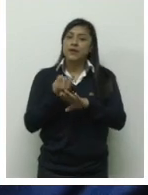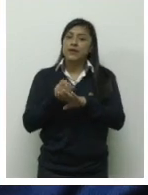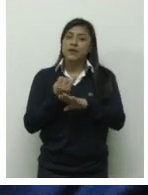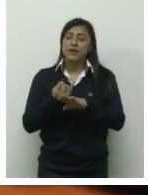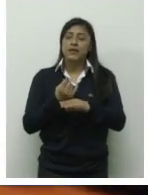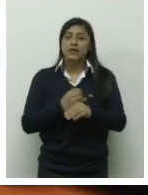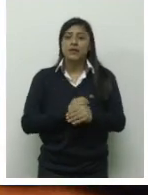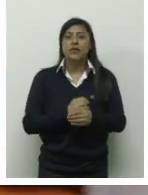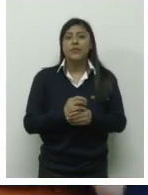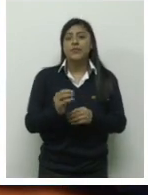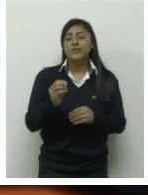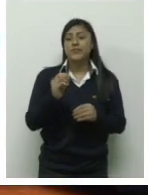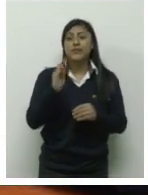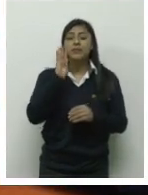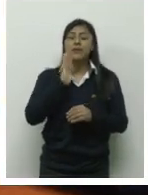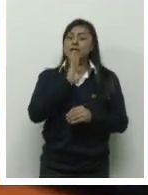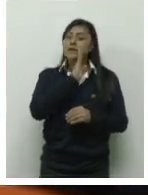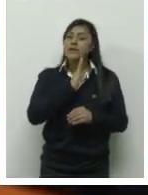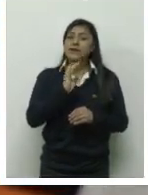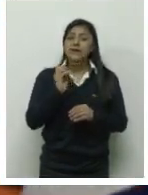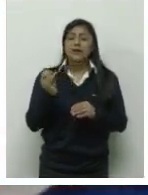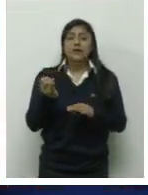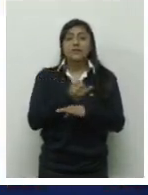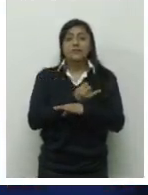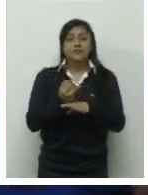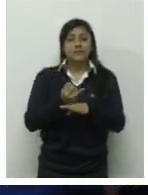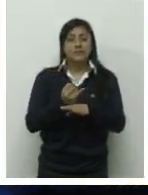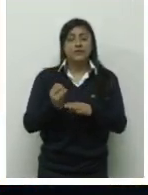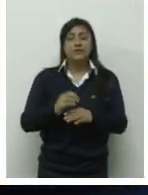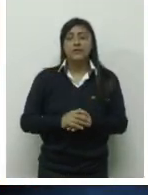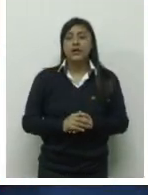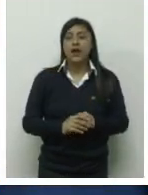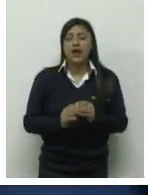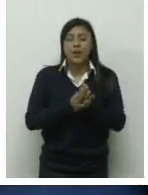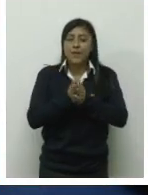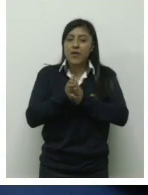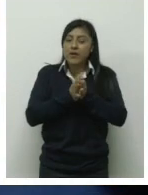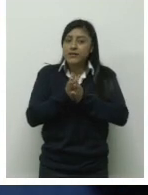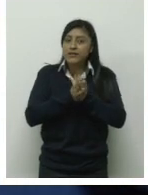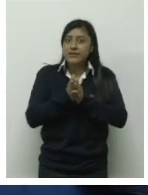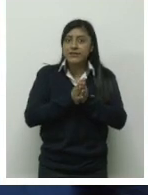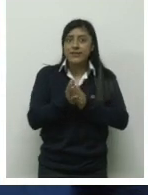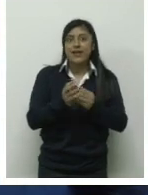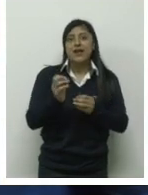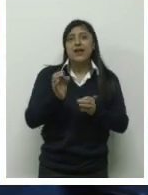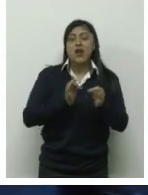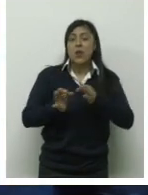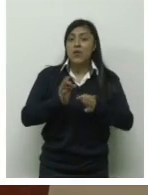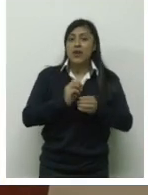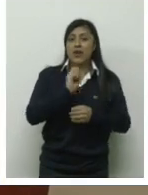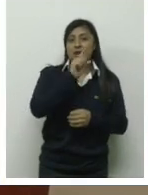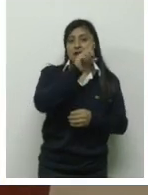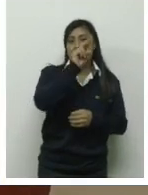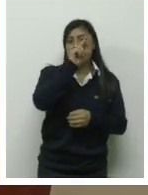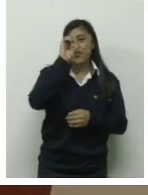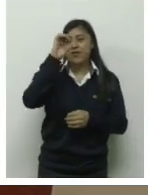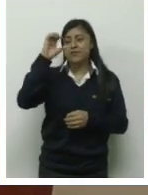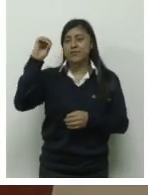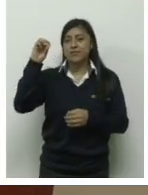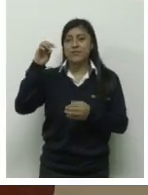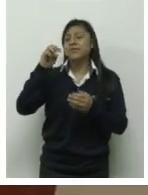industrial y perito en procesamiento de alimentos, no dejó de aprovechar la oportunidad que en el año 2015 se le